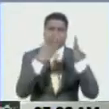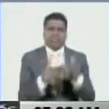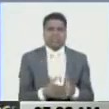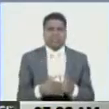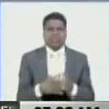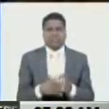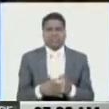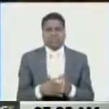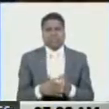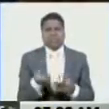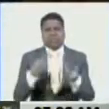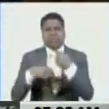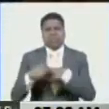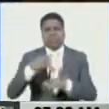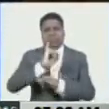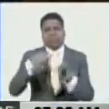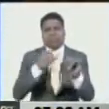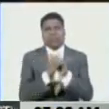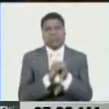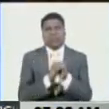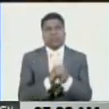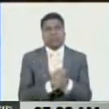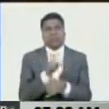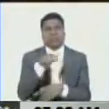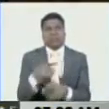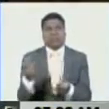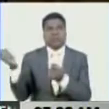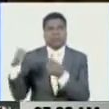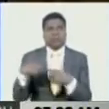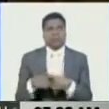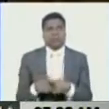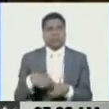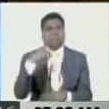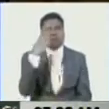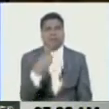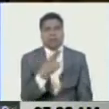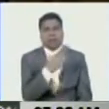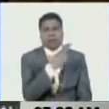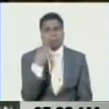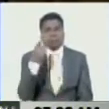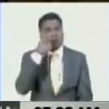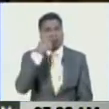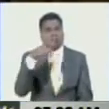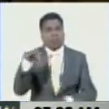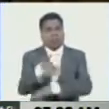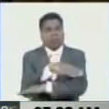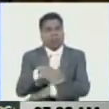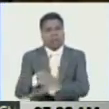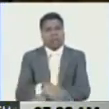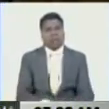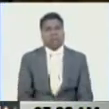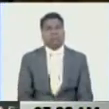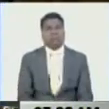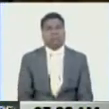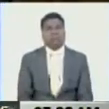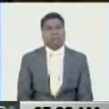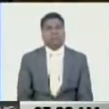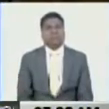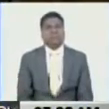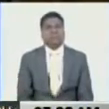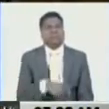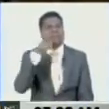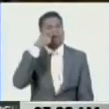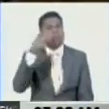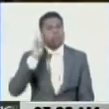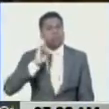Comercio Internacional e Inversión Extranjera. Ahí escuchábamos el pacto, al fondo, pueblo a la calle, la invitación de ministro de Sofarías al pueblo bolivariano